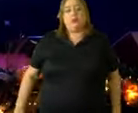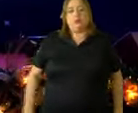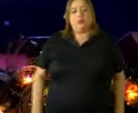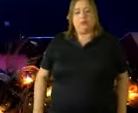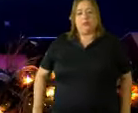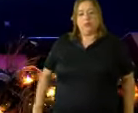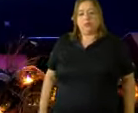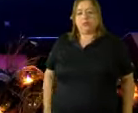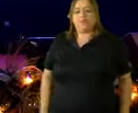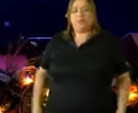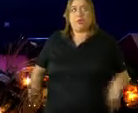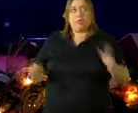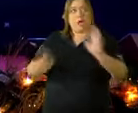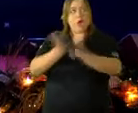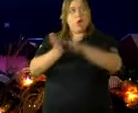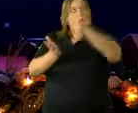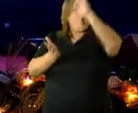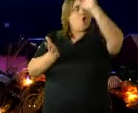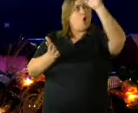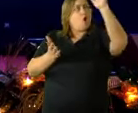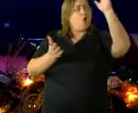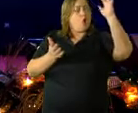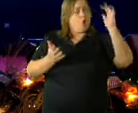Esto es un peso de gloria muy fuerte.